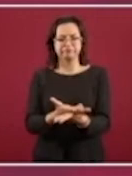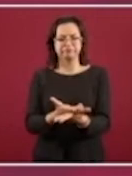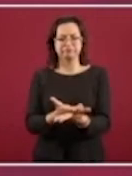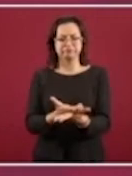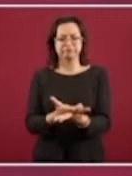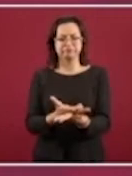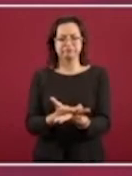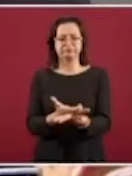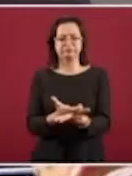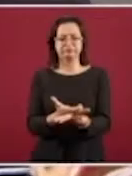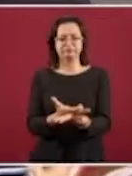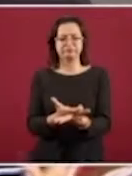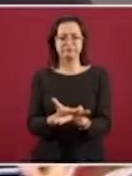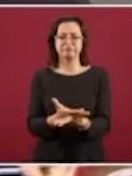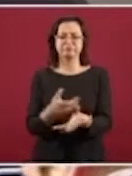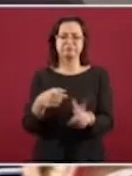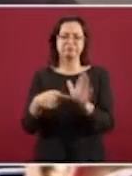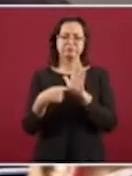un panorama